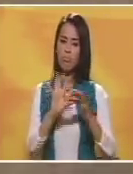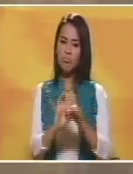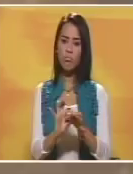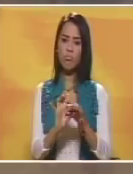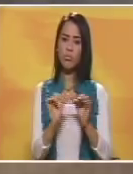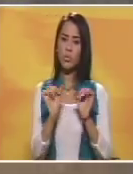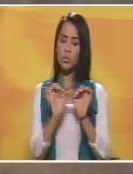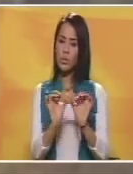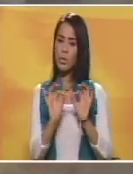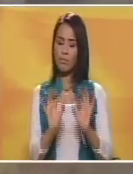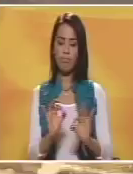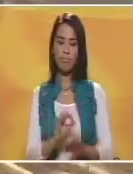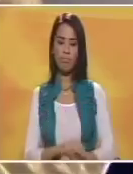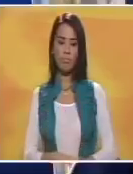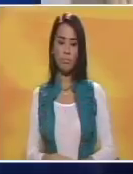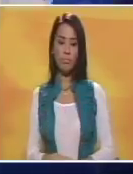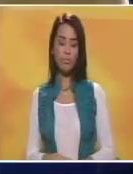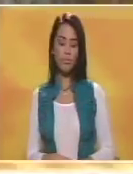sigue intacta.